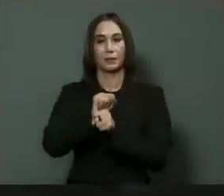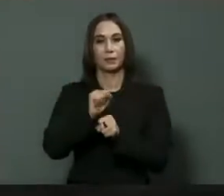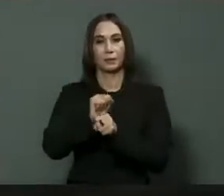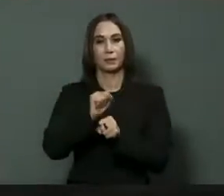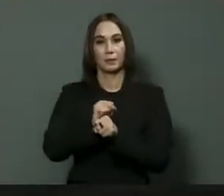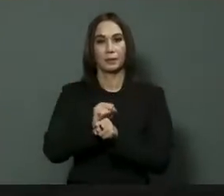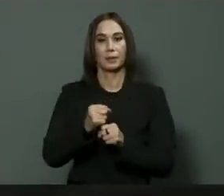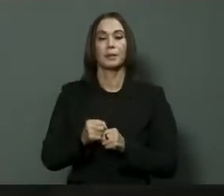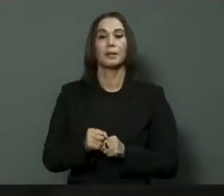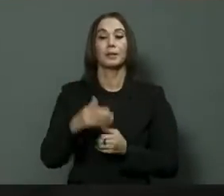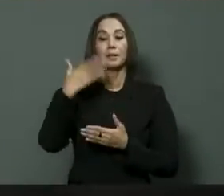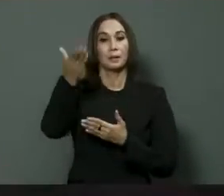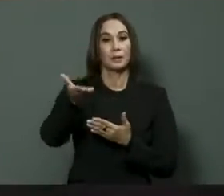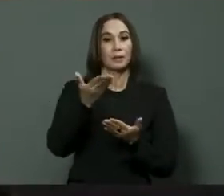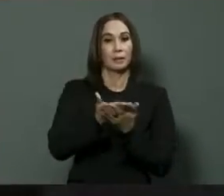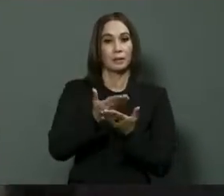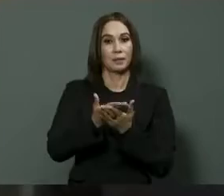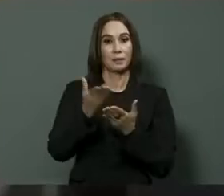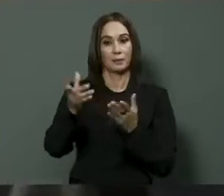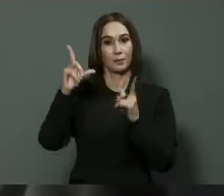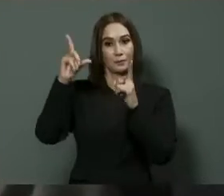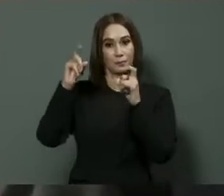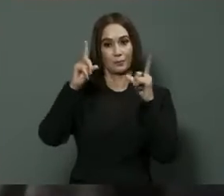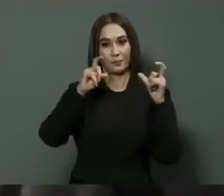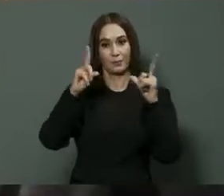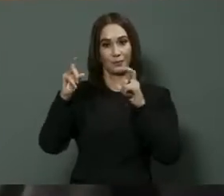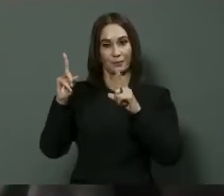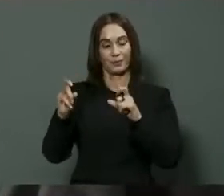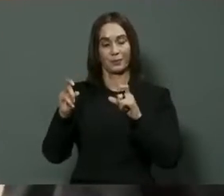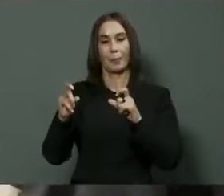trabajo. Allá también habrá una foto